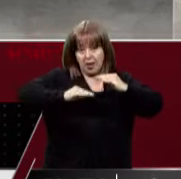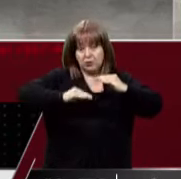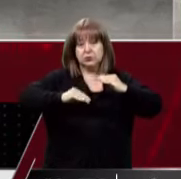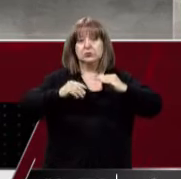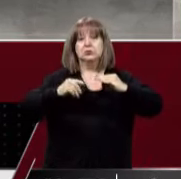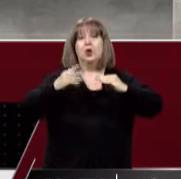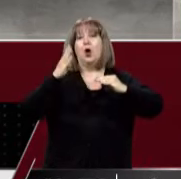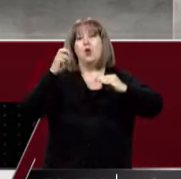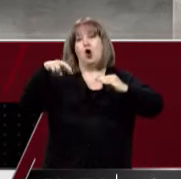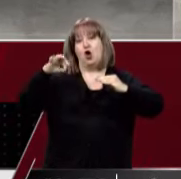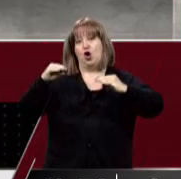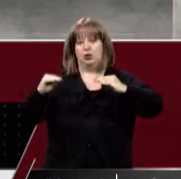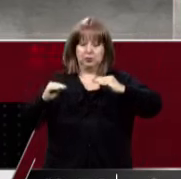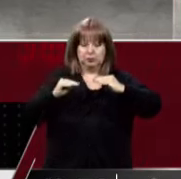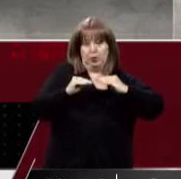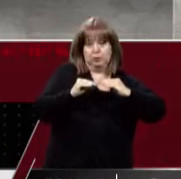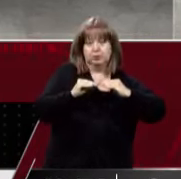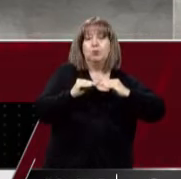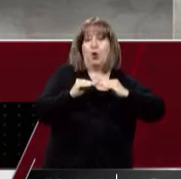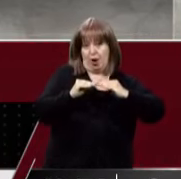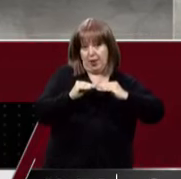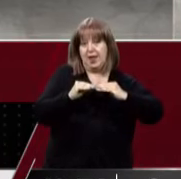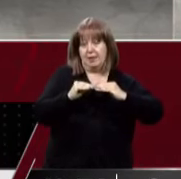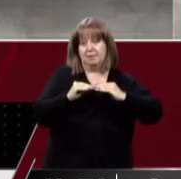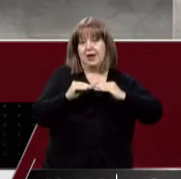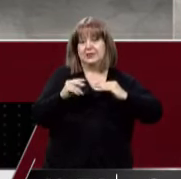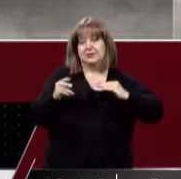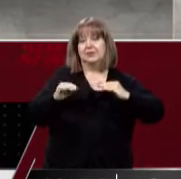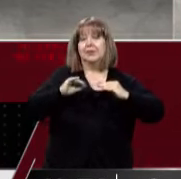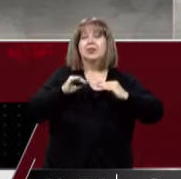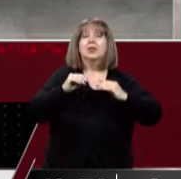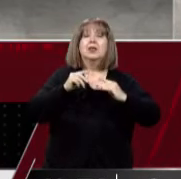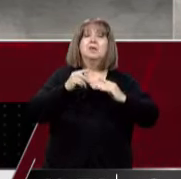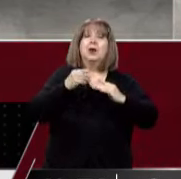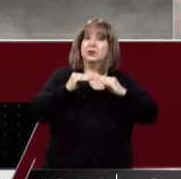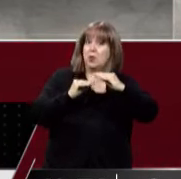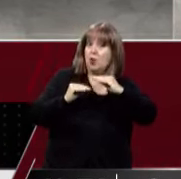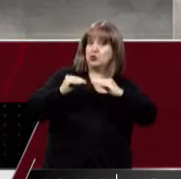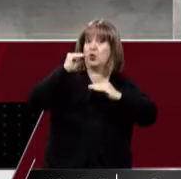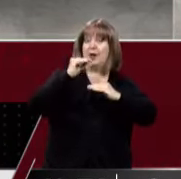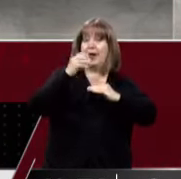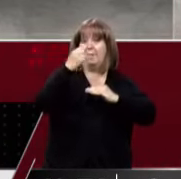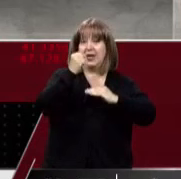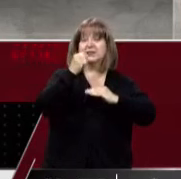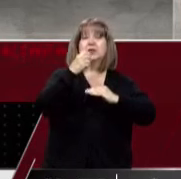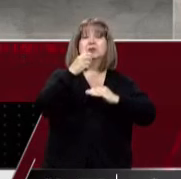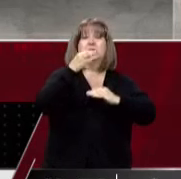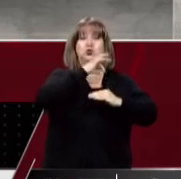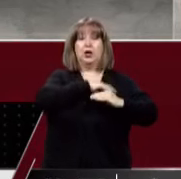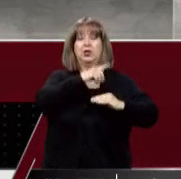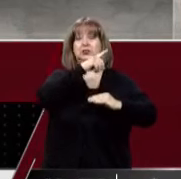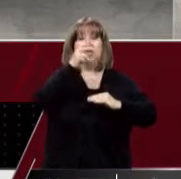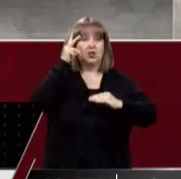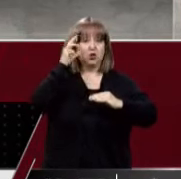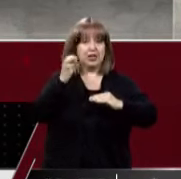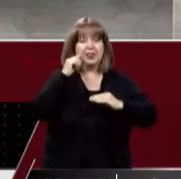de bruto, no de salario de bolsillo, sino de bruto, vas a poder recibir estos 20 mil de suplemento justamente en un mes en el cual siempre